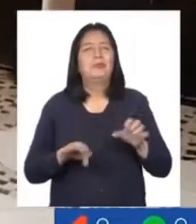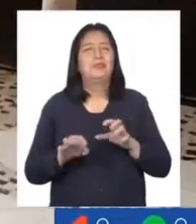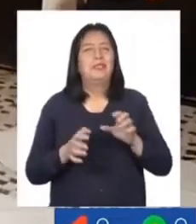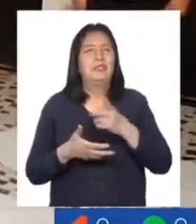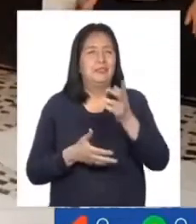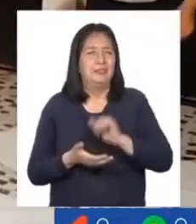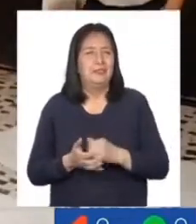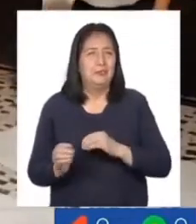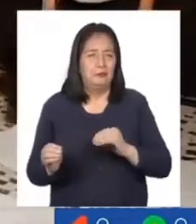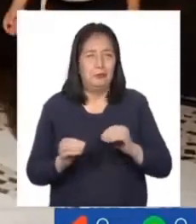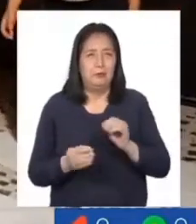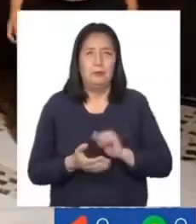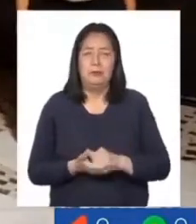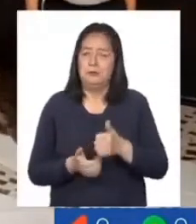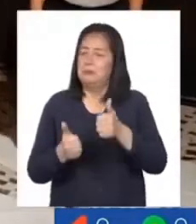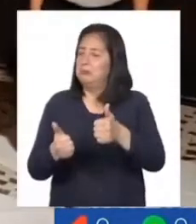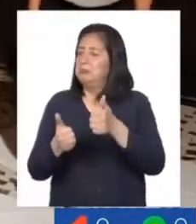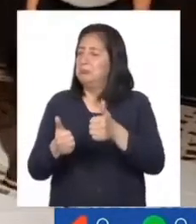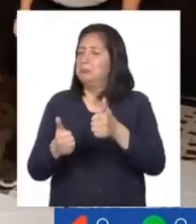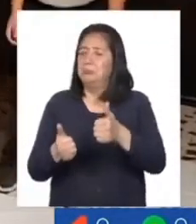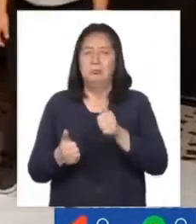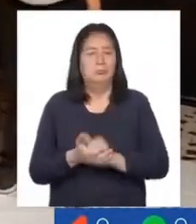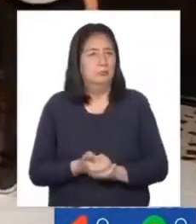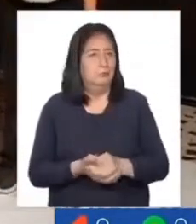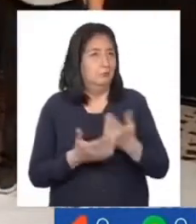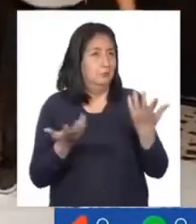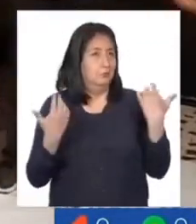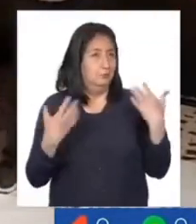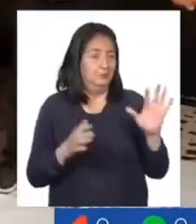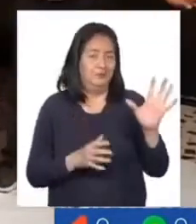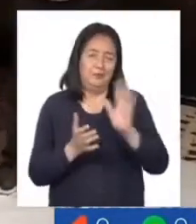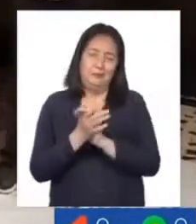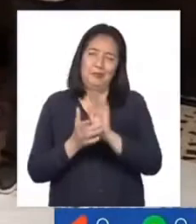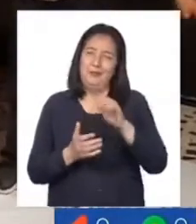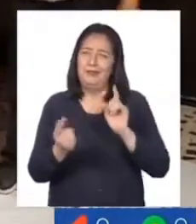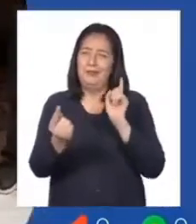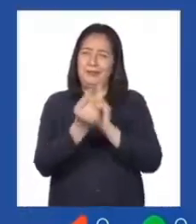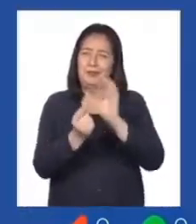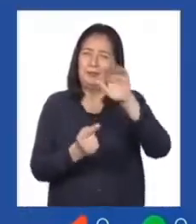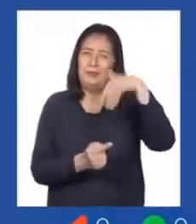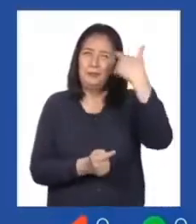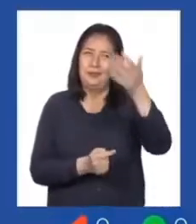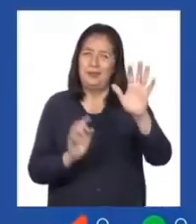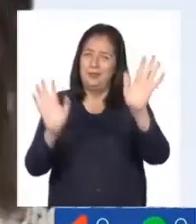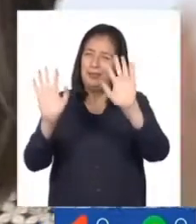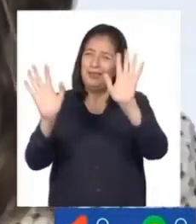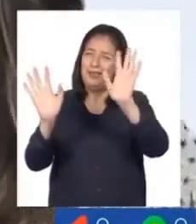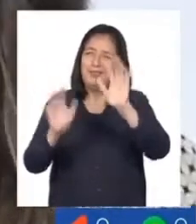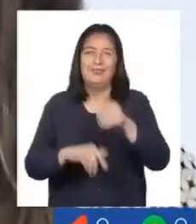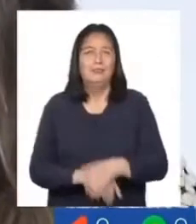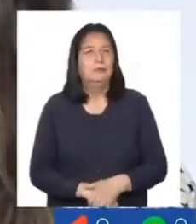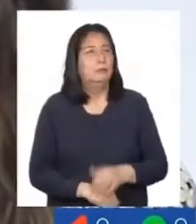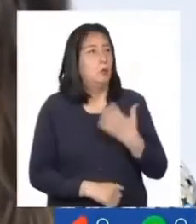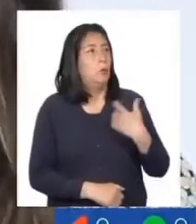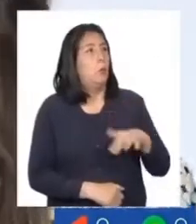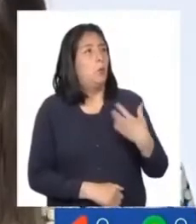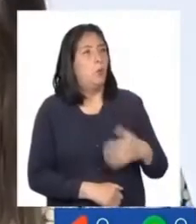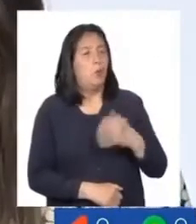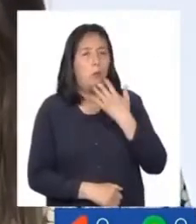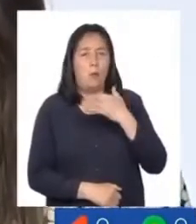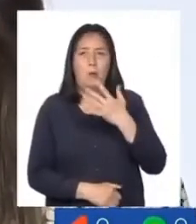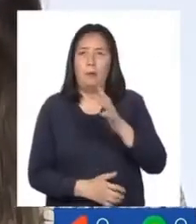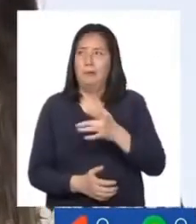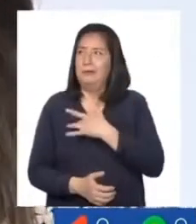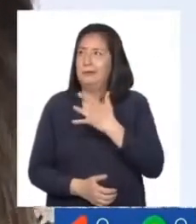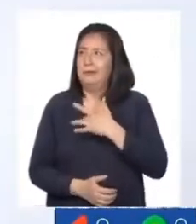y movimientos. Muy bien, eso es todo amigos. Hasta la próxima. ¡Adiós! Increíble, ¿cómo